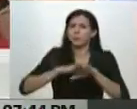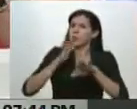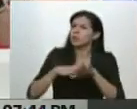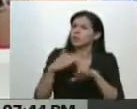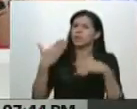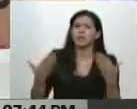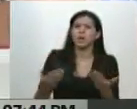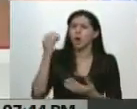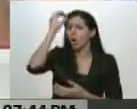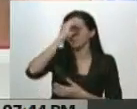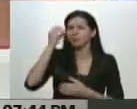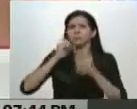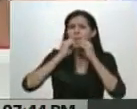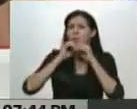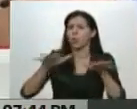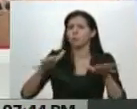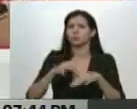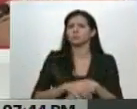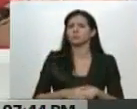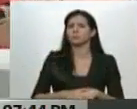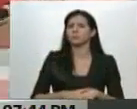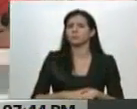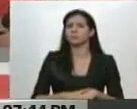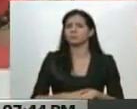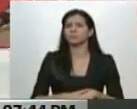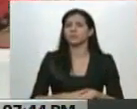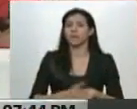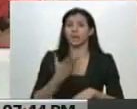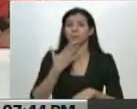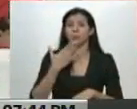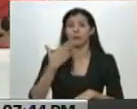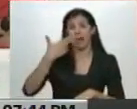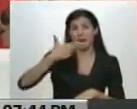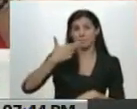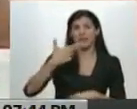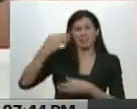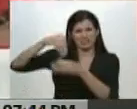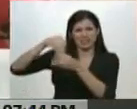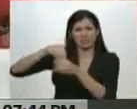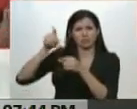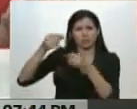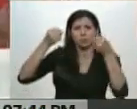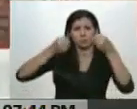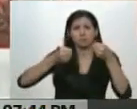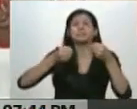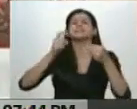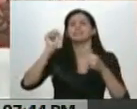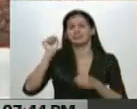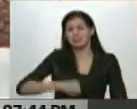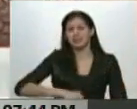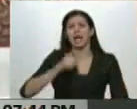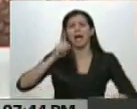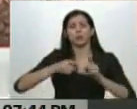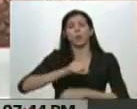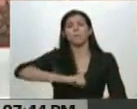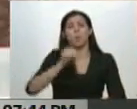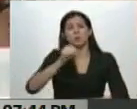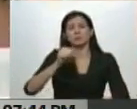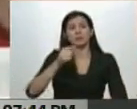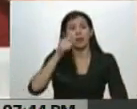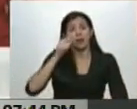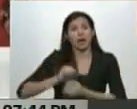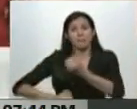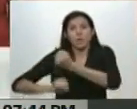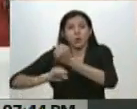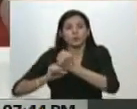matriz? ¿Por qué la gente opina de esa manera? Bueno, porque efectivamente si un arma está dentro de un recinto es porque hay funcionarios cómplices. Porque